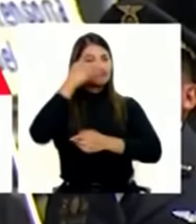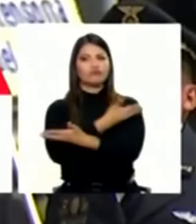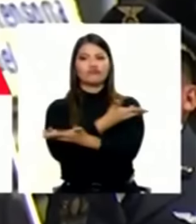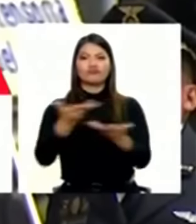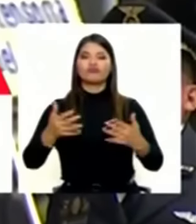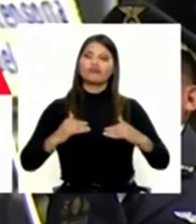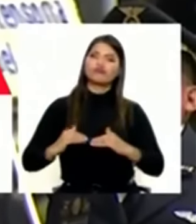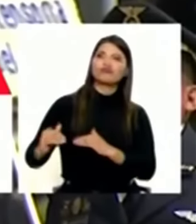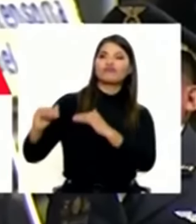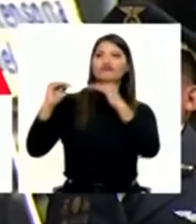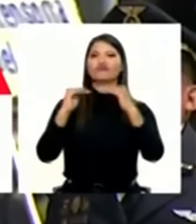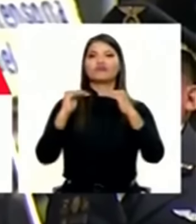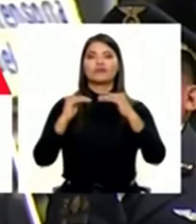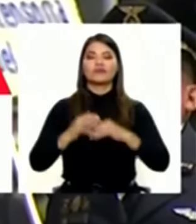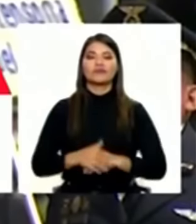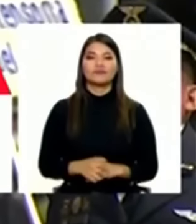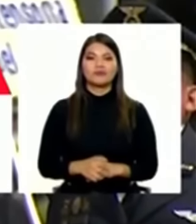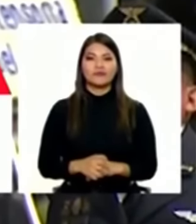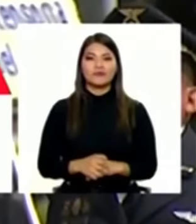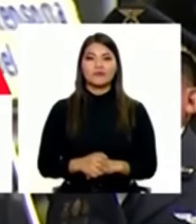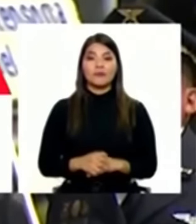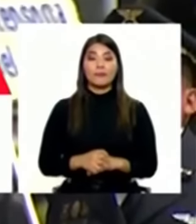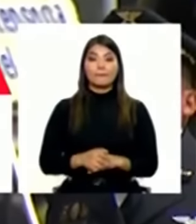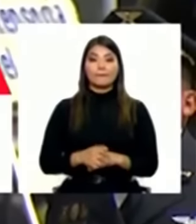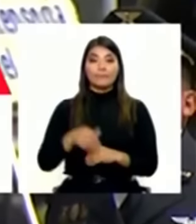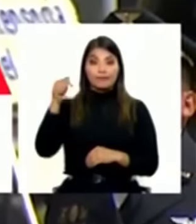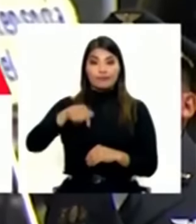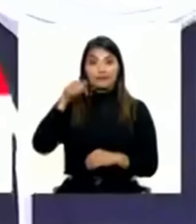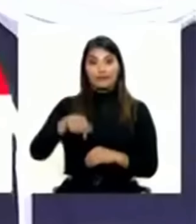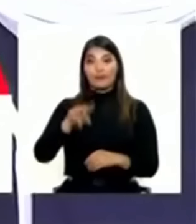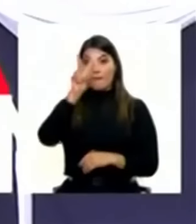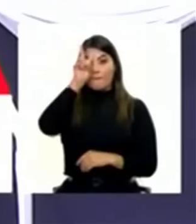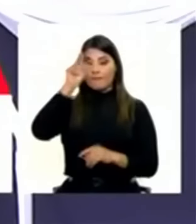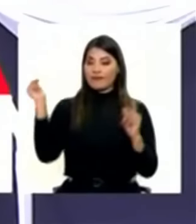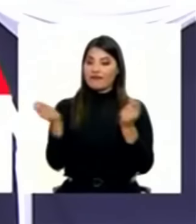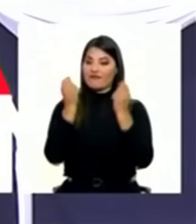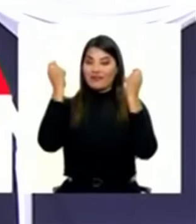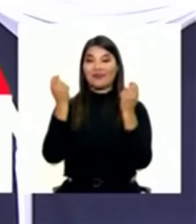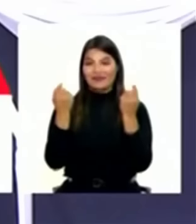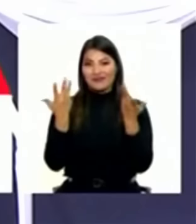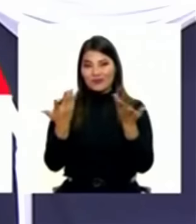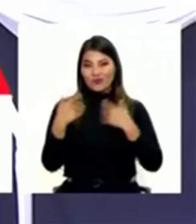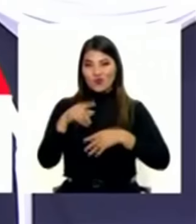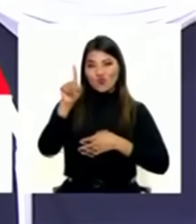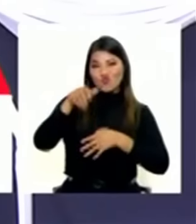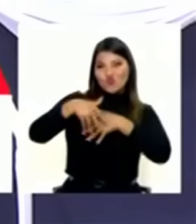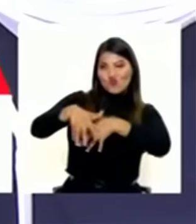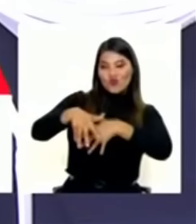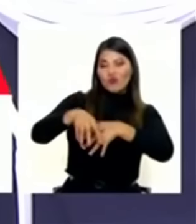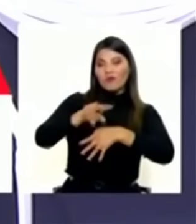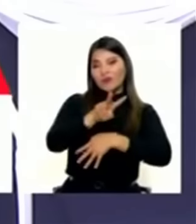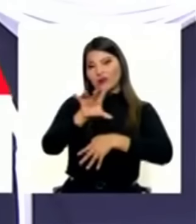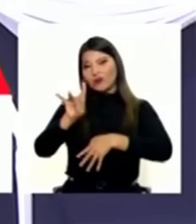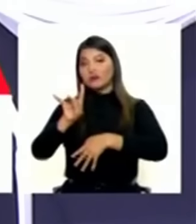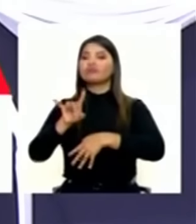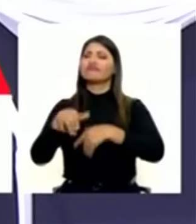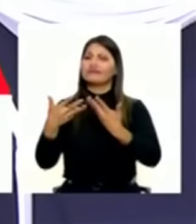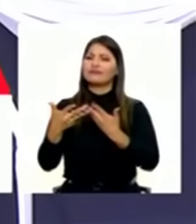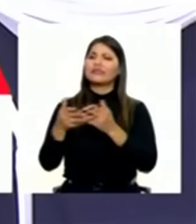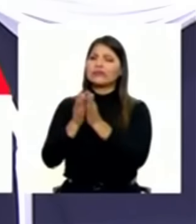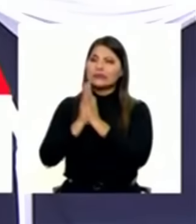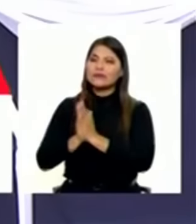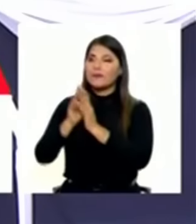Perú. En el mes de la patria, por nuestro querido Perú, por los